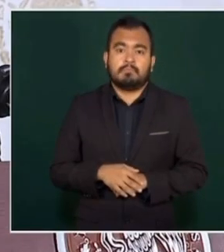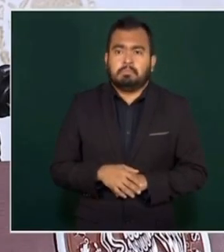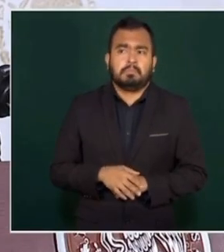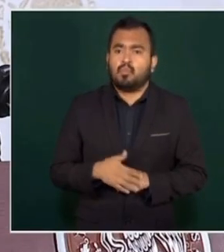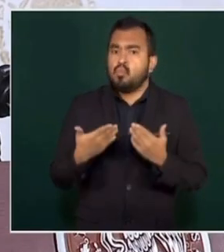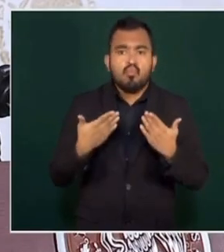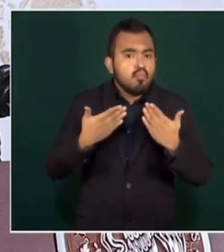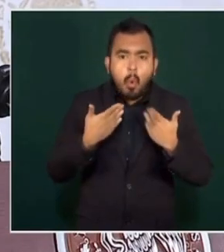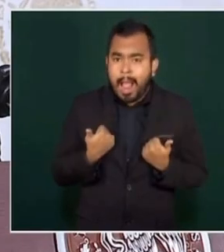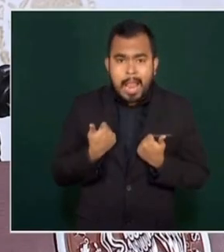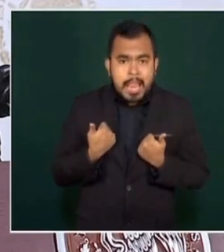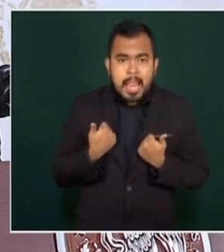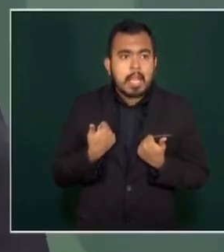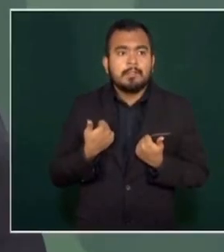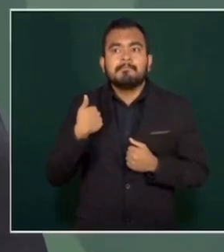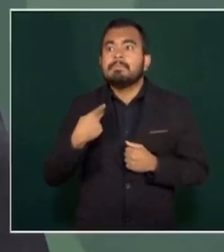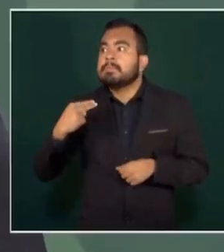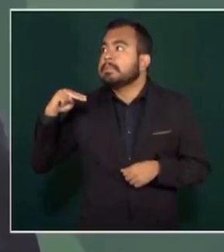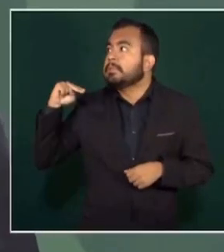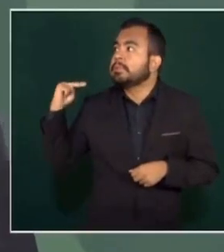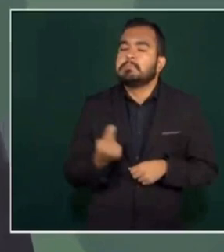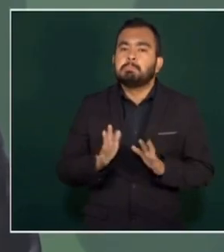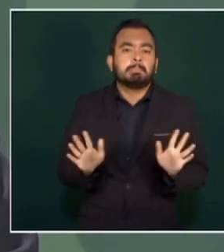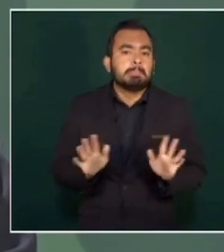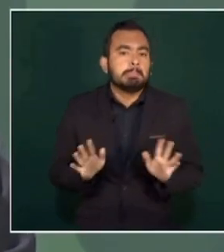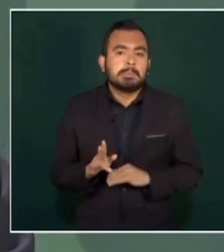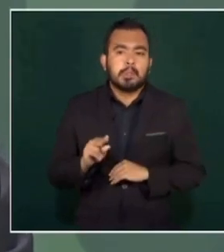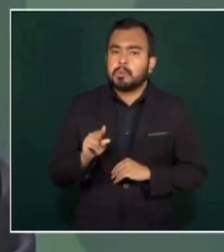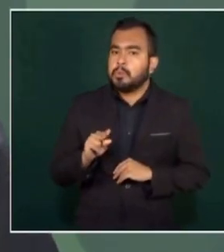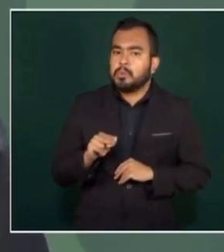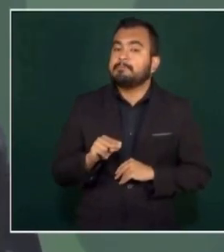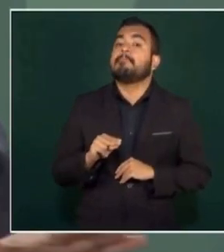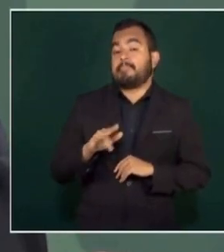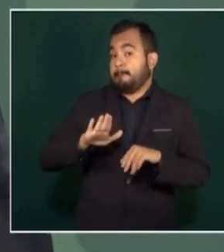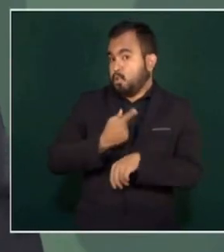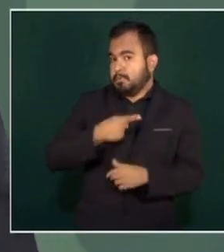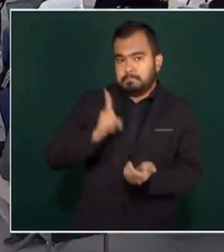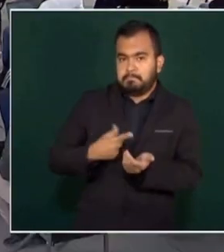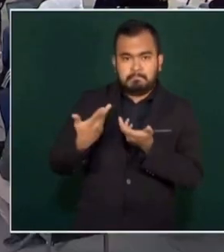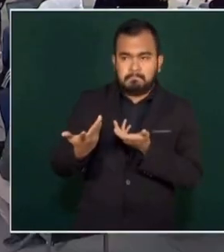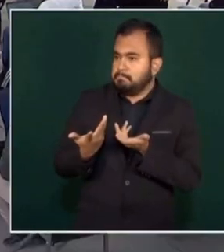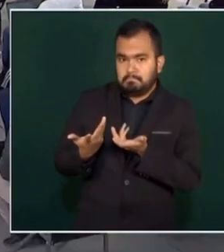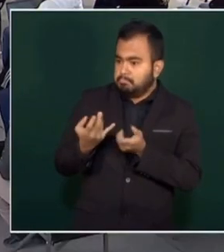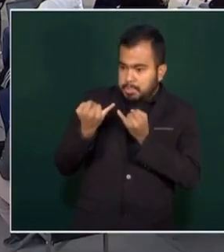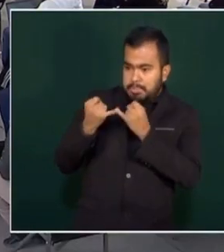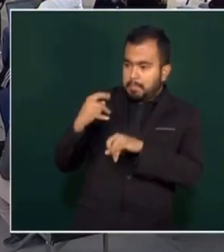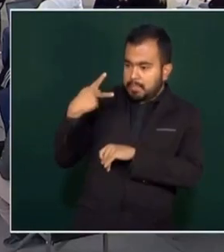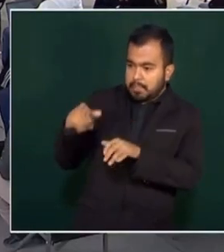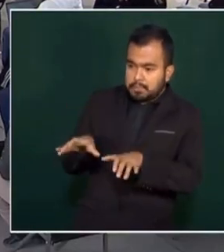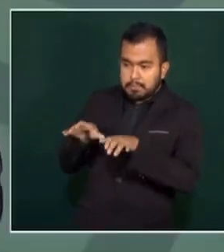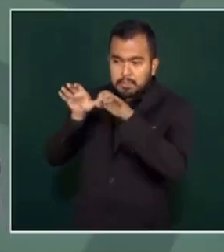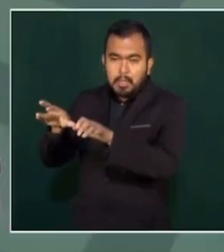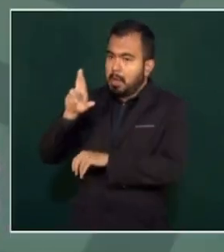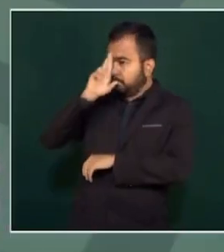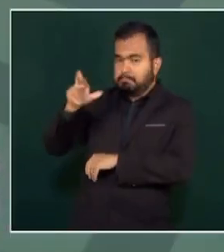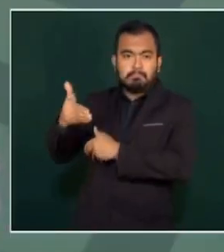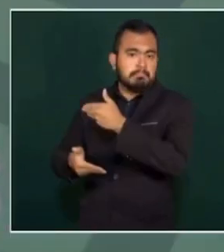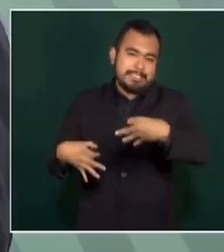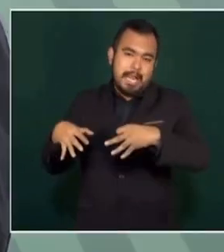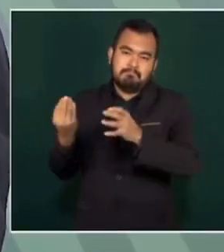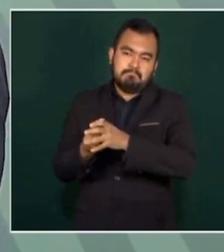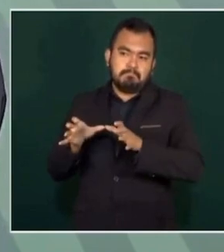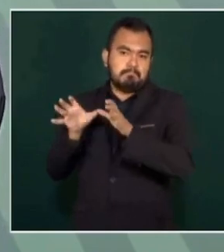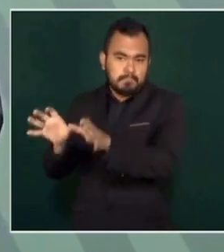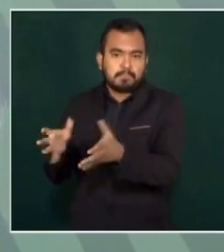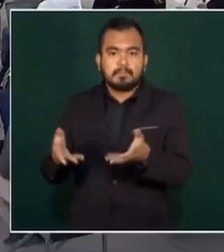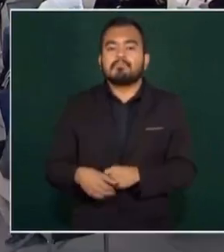tenemos necesidad, porque somos pues respetuosos de la independencia, de la autonomía, del Poder Judicial.